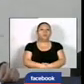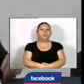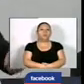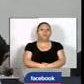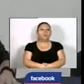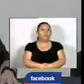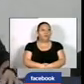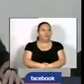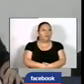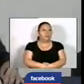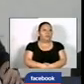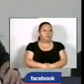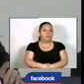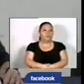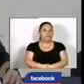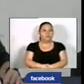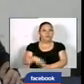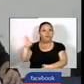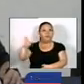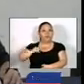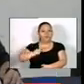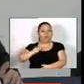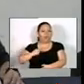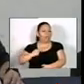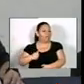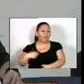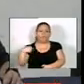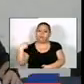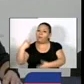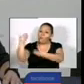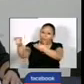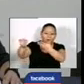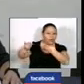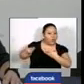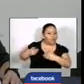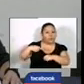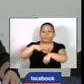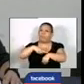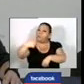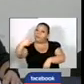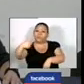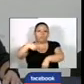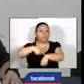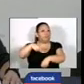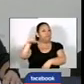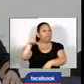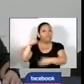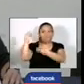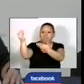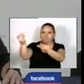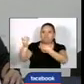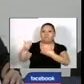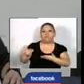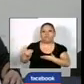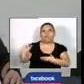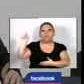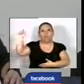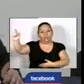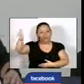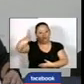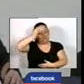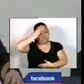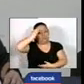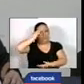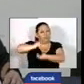Canadá ha estado siempre con nosotros, en las buenas y en las malas. Y ha sabido caminar con